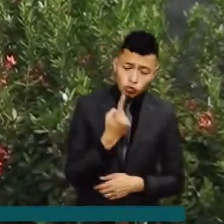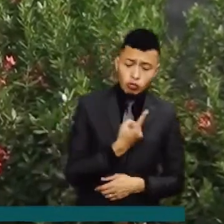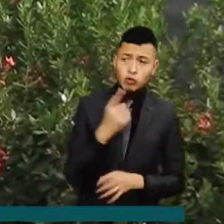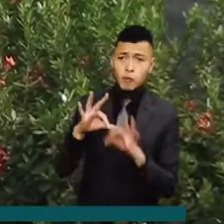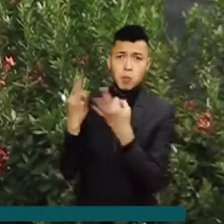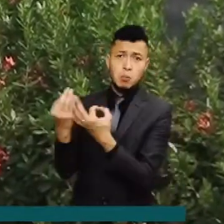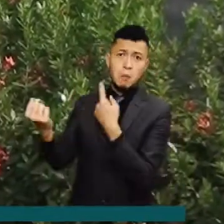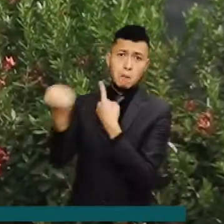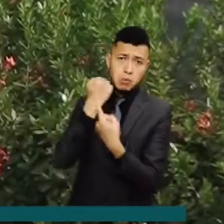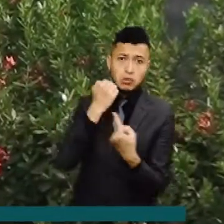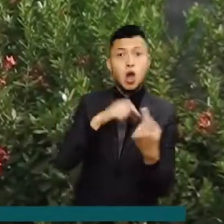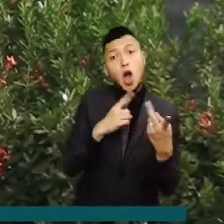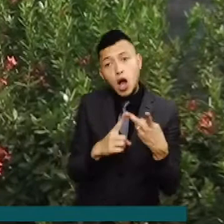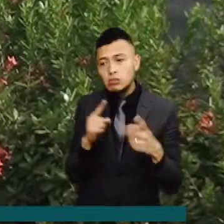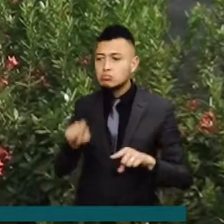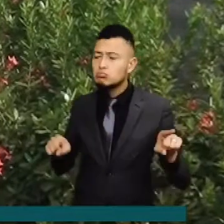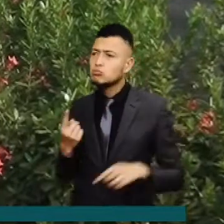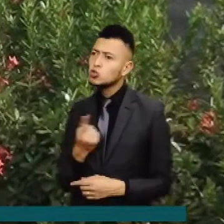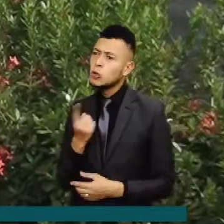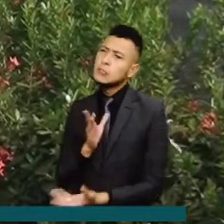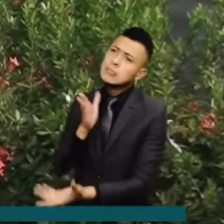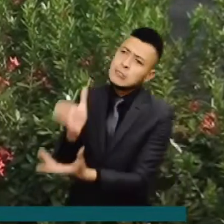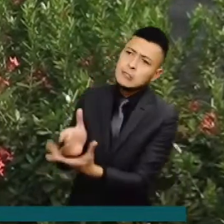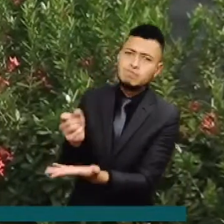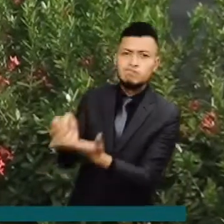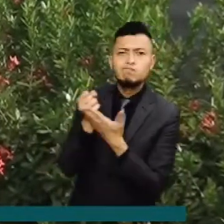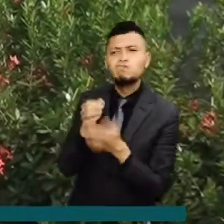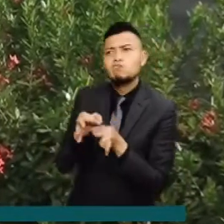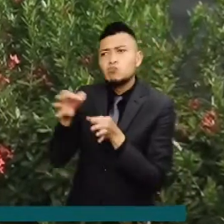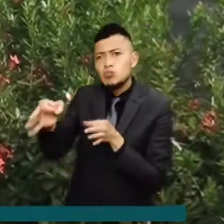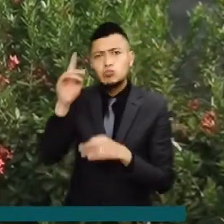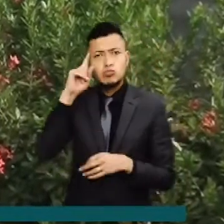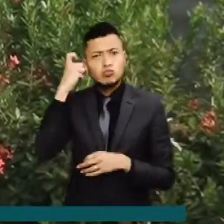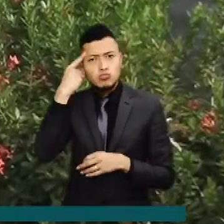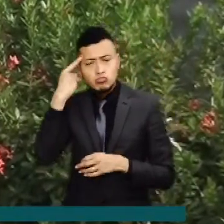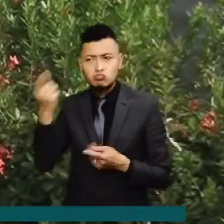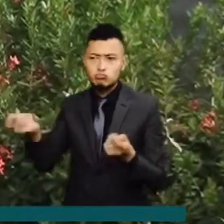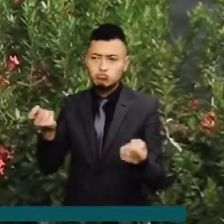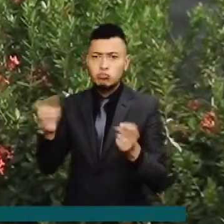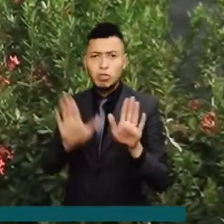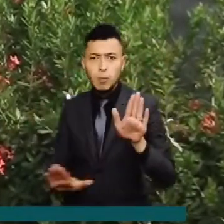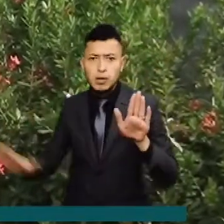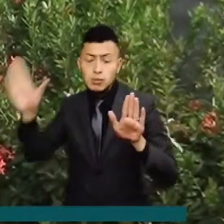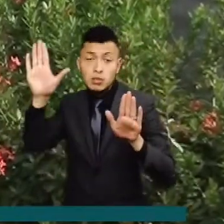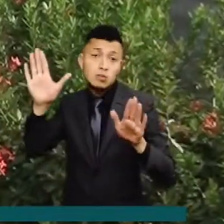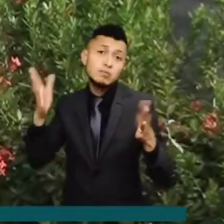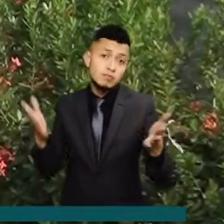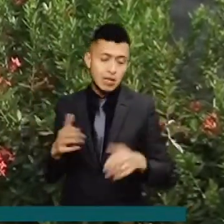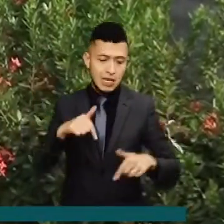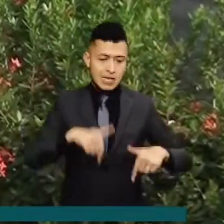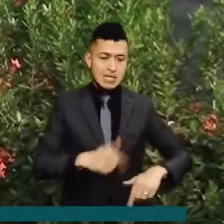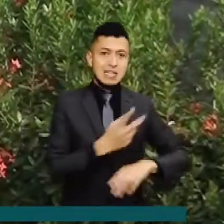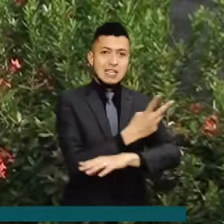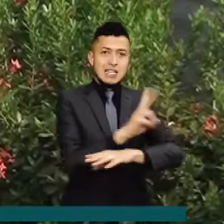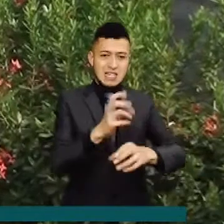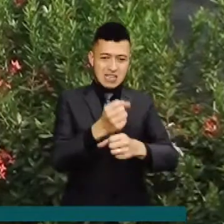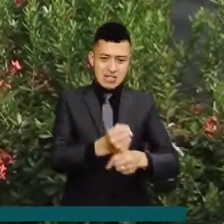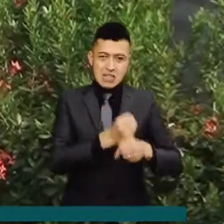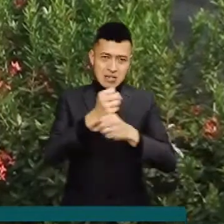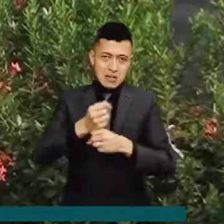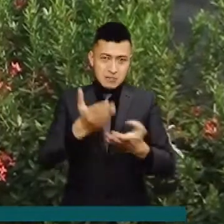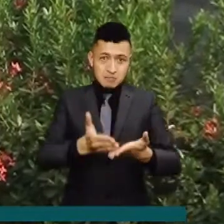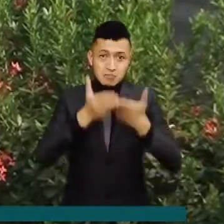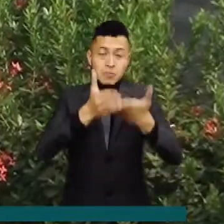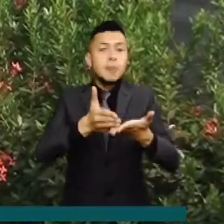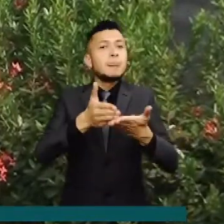familiares. Otros llegan solos en busca de ayuda por parte del gobierno municipal y departamental. Por eso desde la Secretaría de Desarrollo Social de Puerto